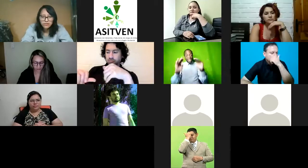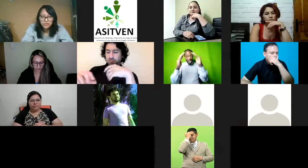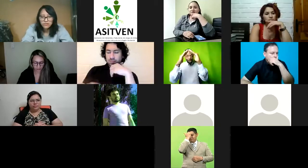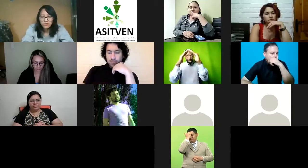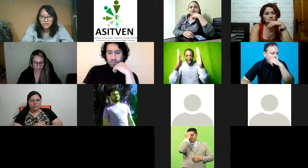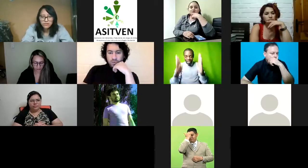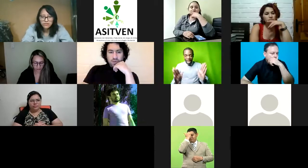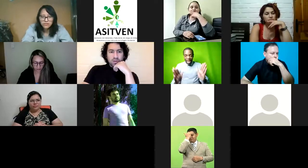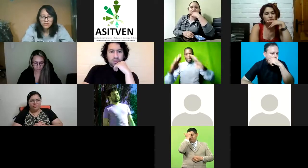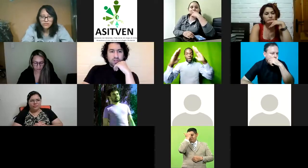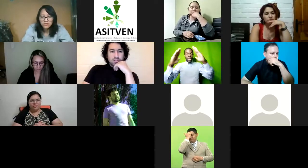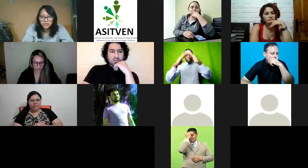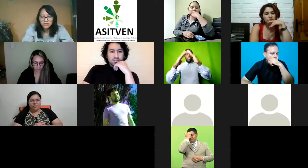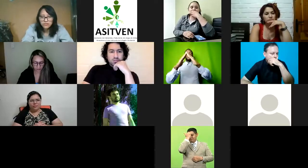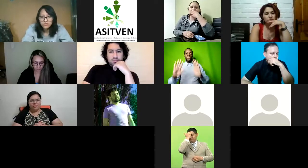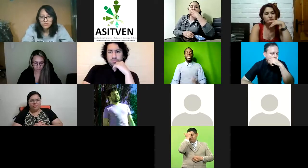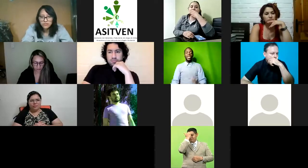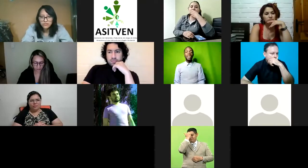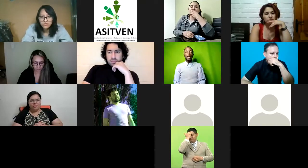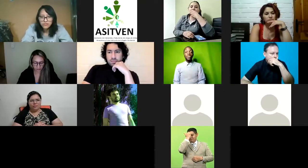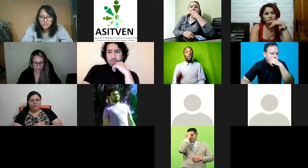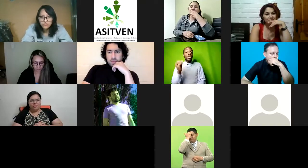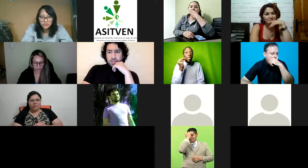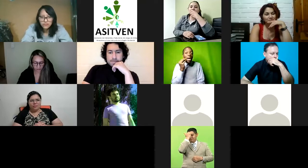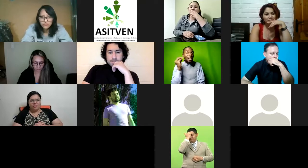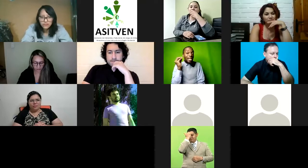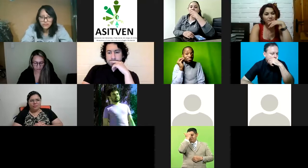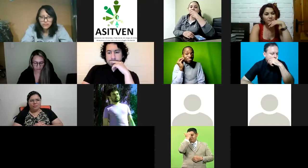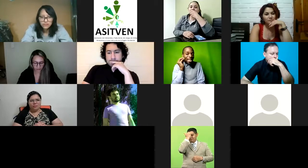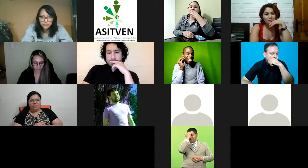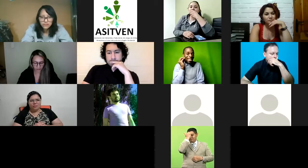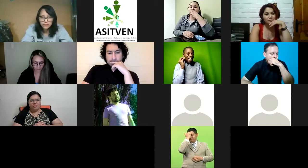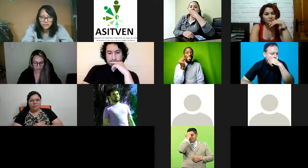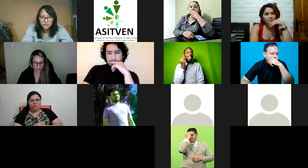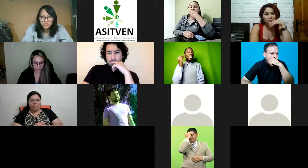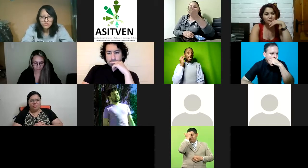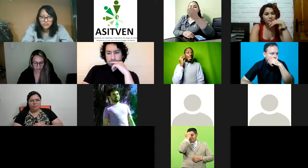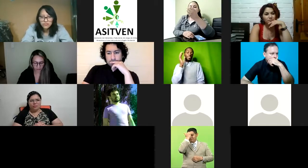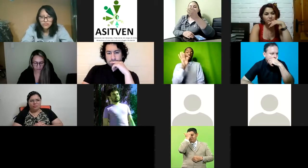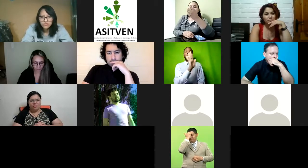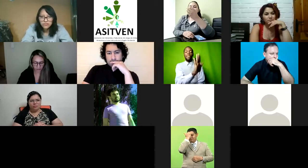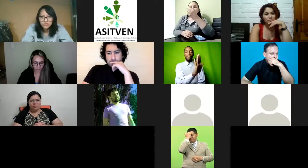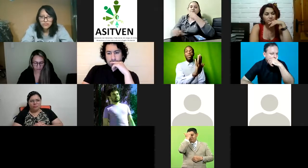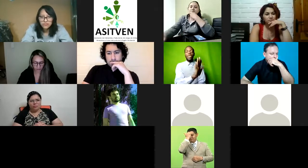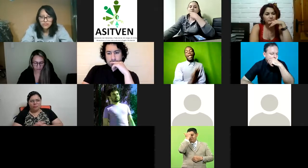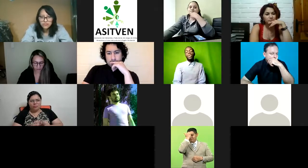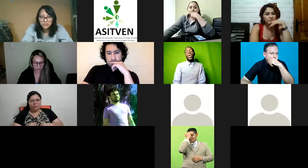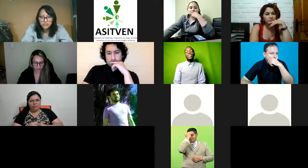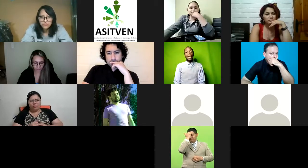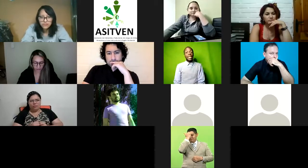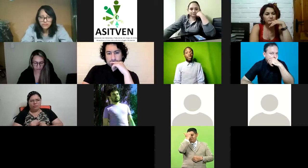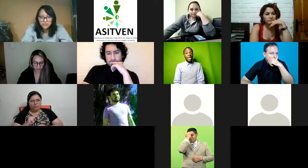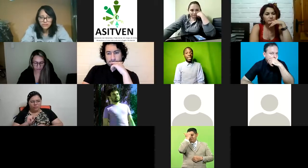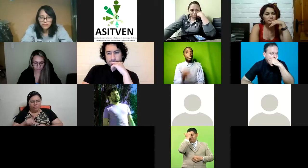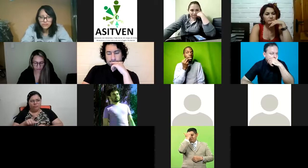En sí, personas y estas cosas, ¿sí? No se toma esta, que es, por ejemplo, de la lengua de